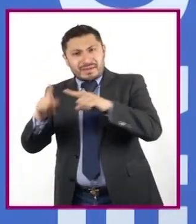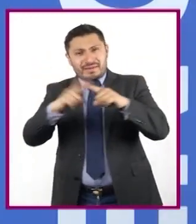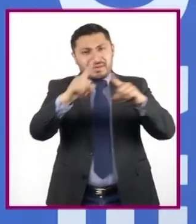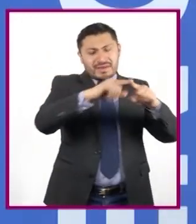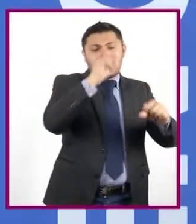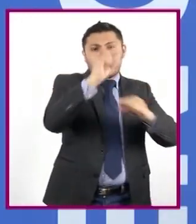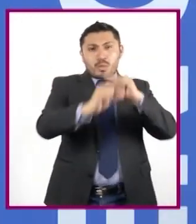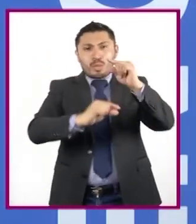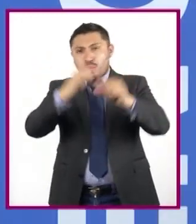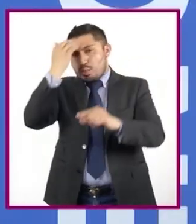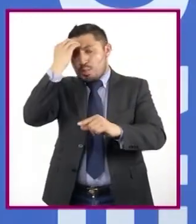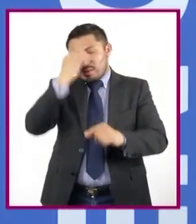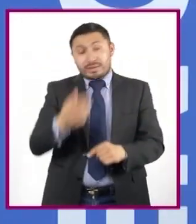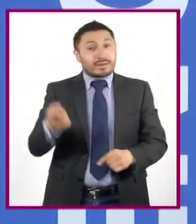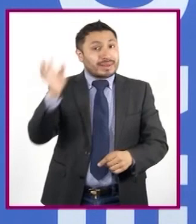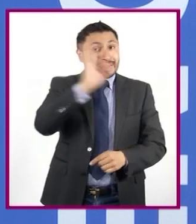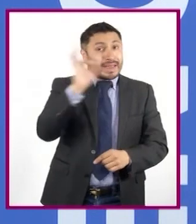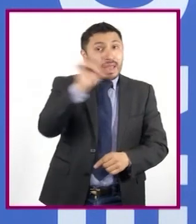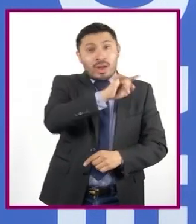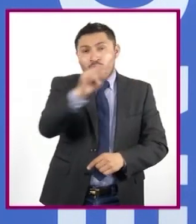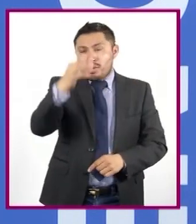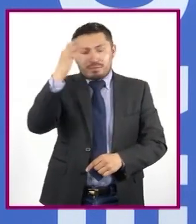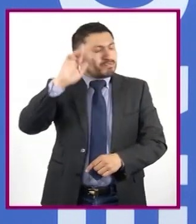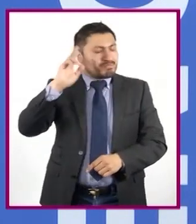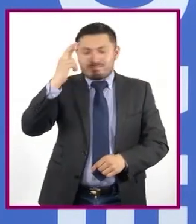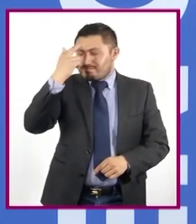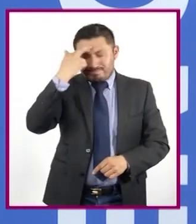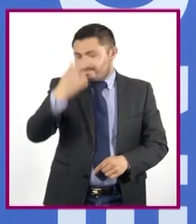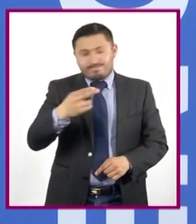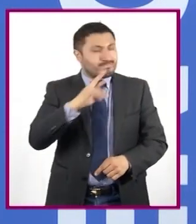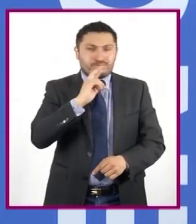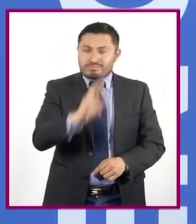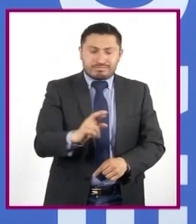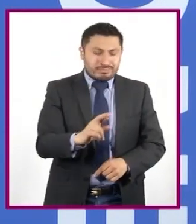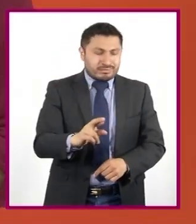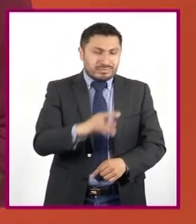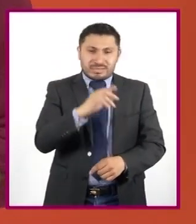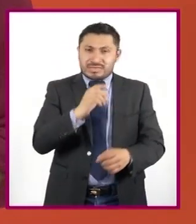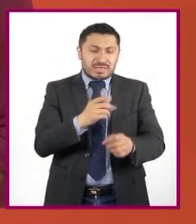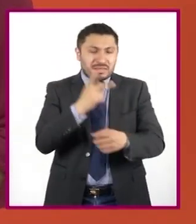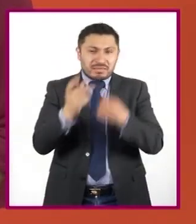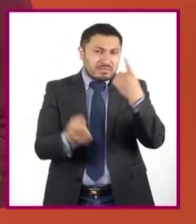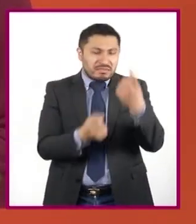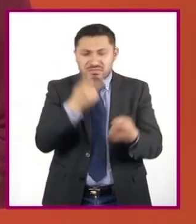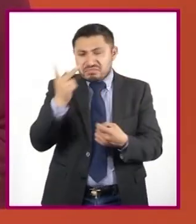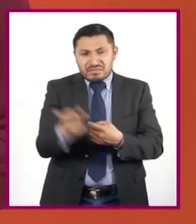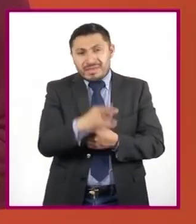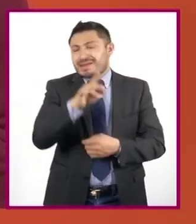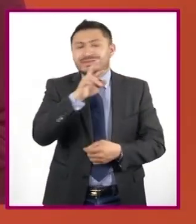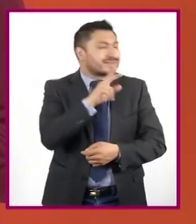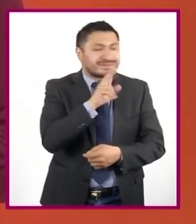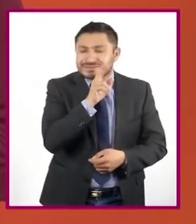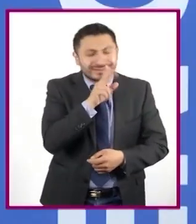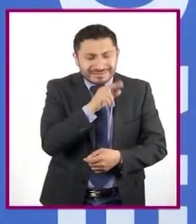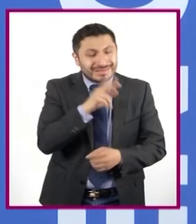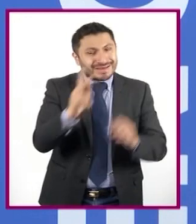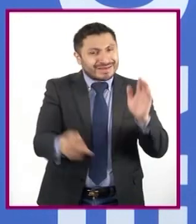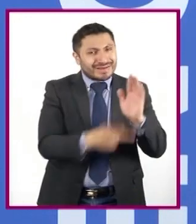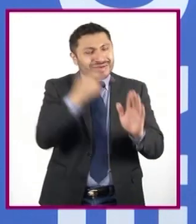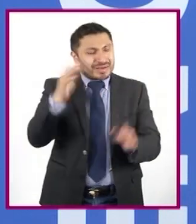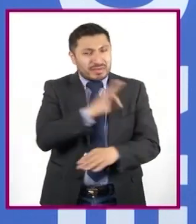poco a poco. En caso de que no hayan recordado la respuesta de cualquier pregunta, no se preocupen, pueden repetir